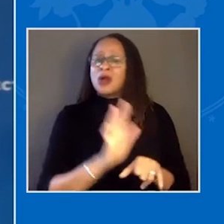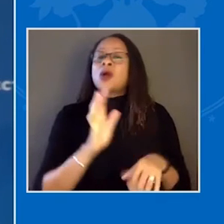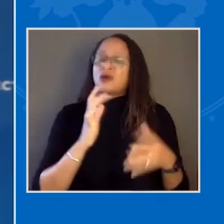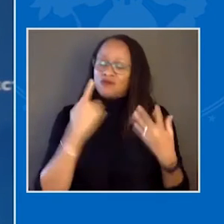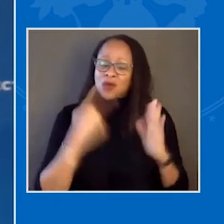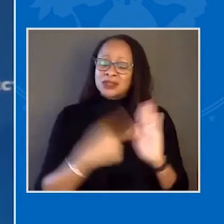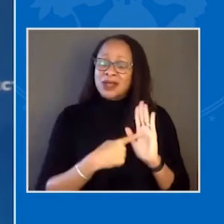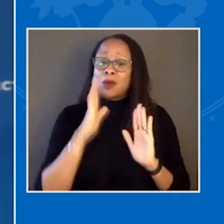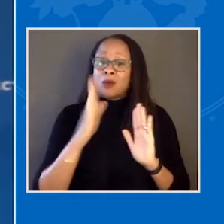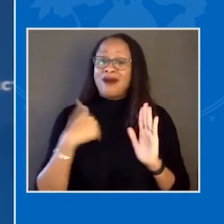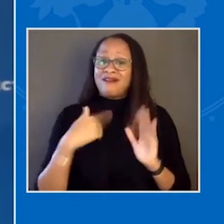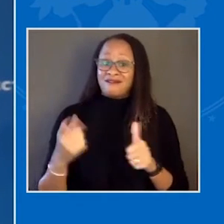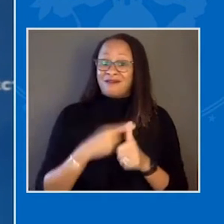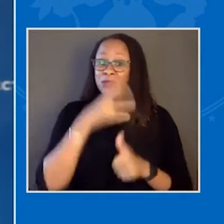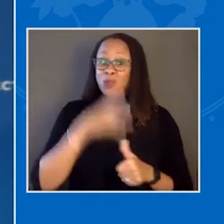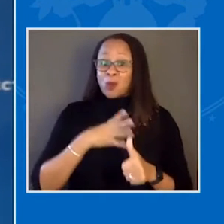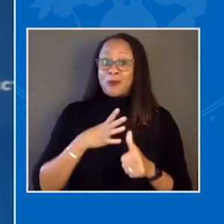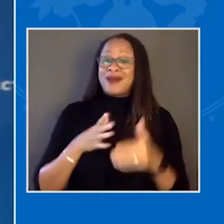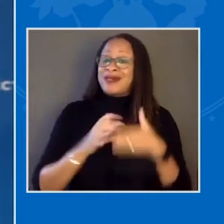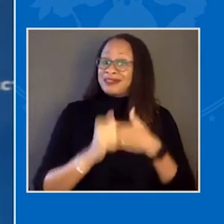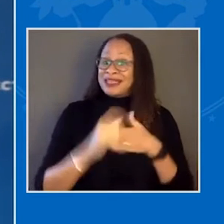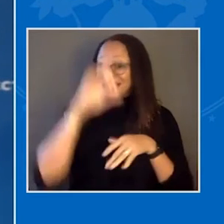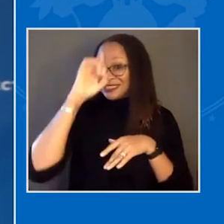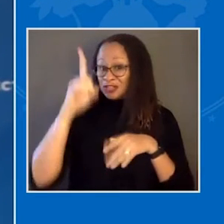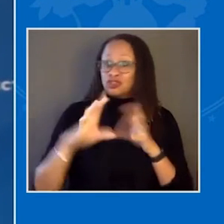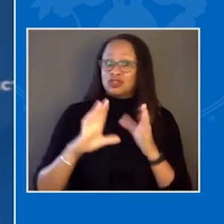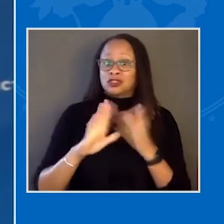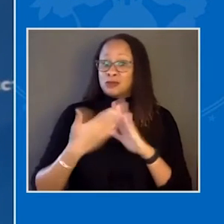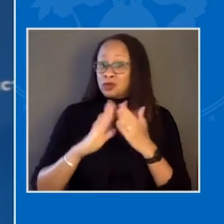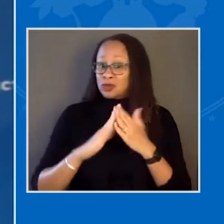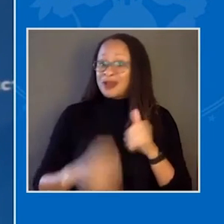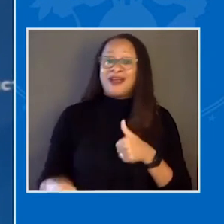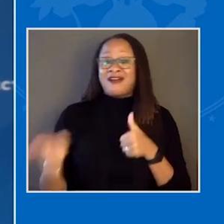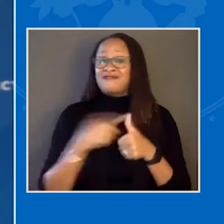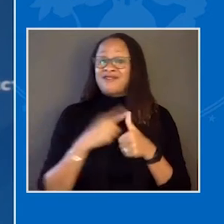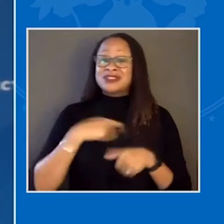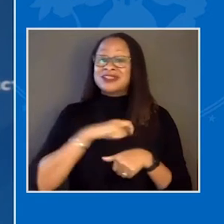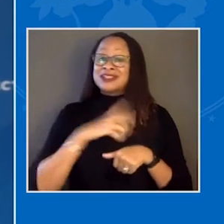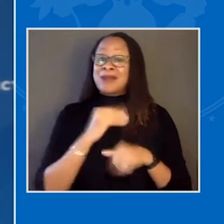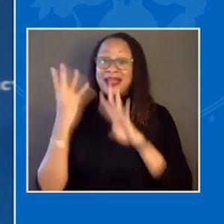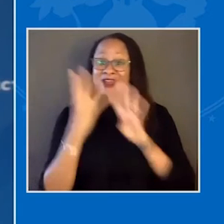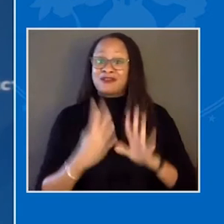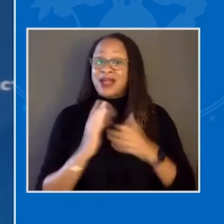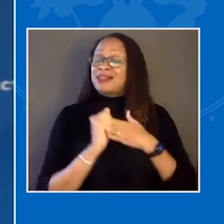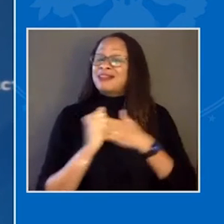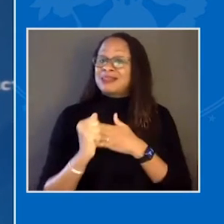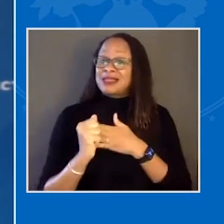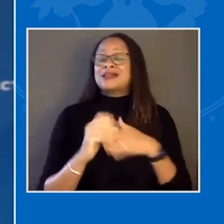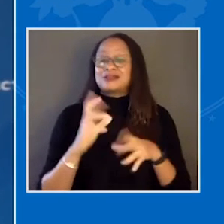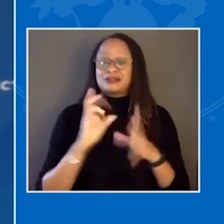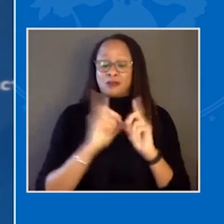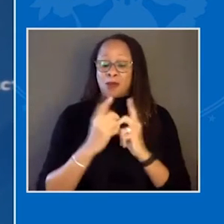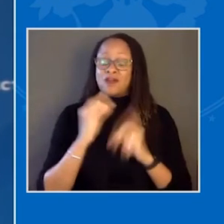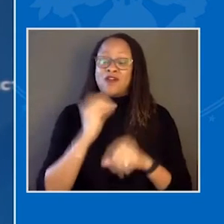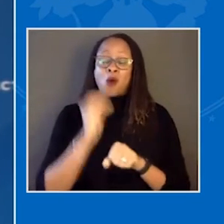vamos a tener a la primera mujer liderando la comunidad de inteligencia al primer latino inmigrante que dirigirá el departamento